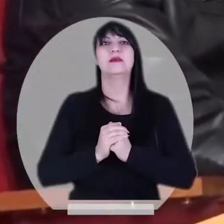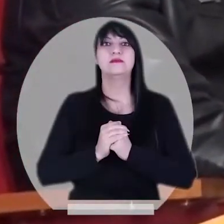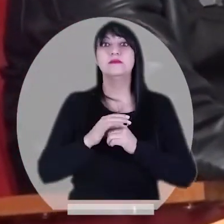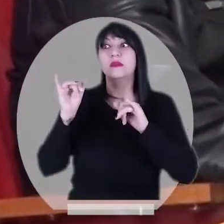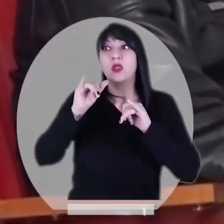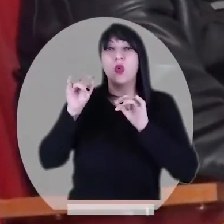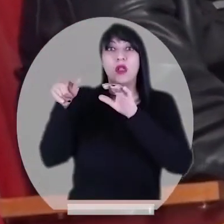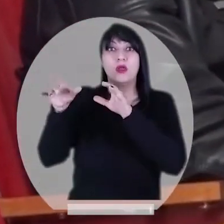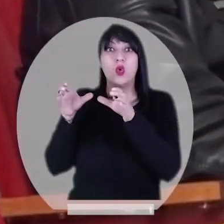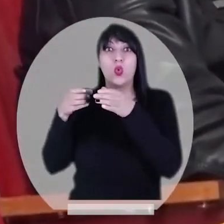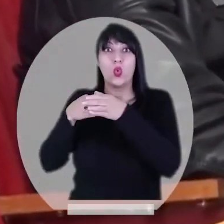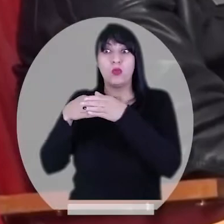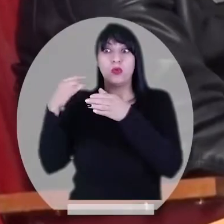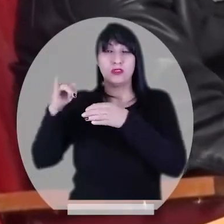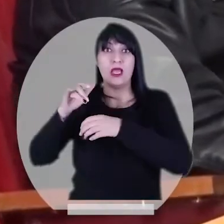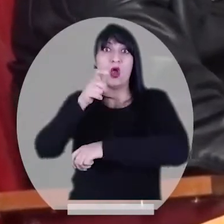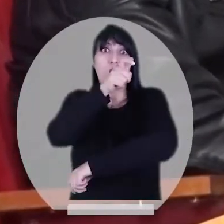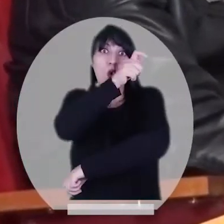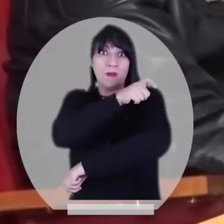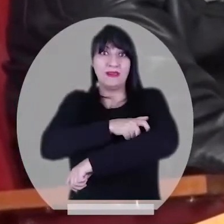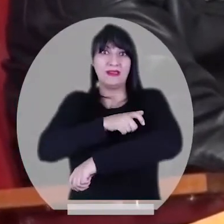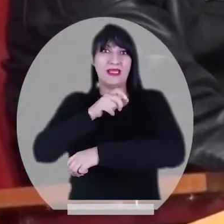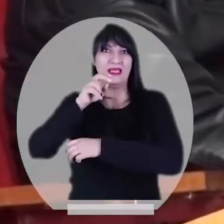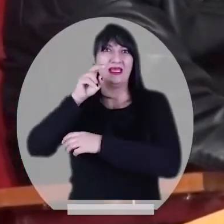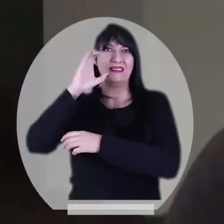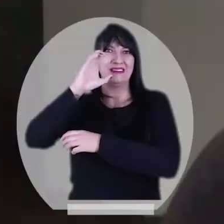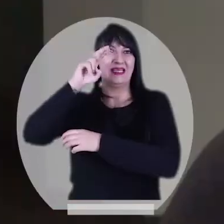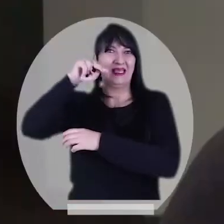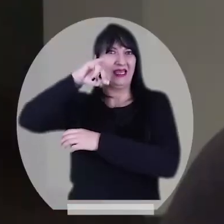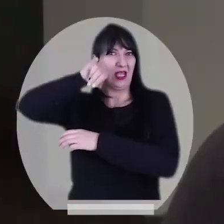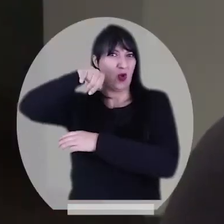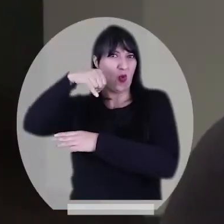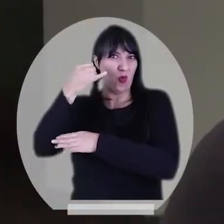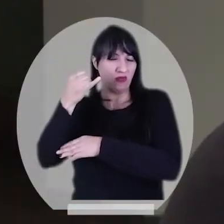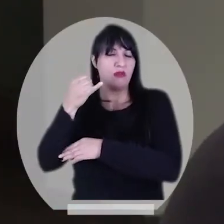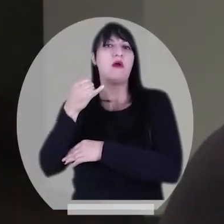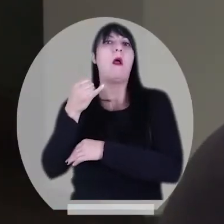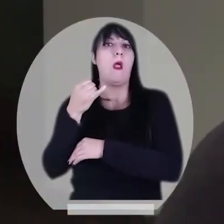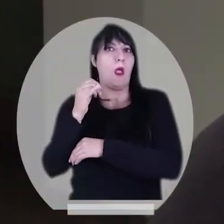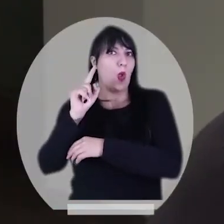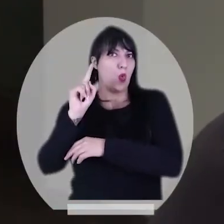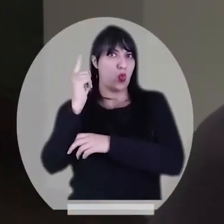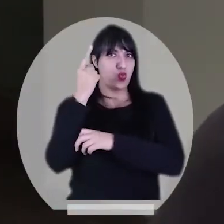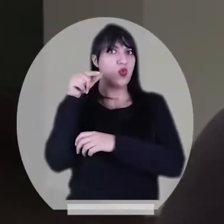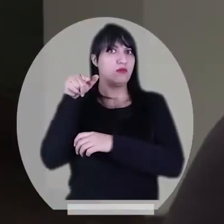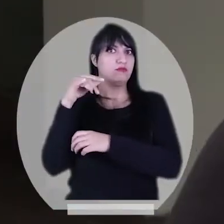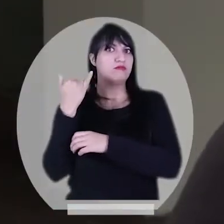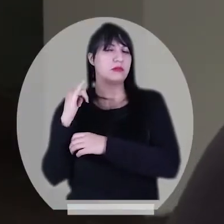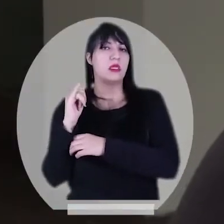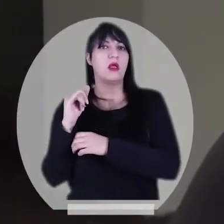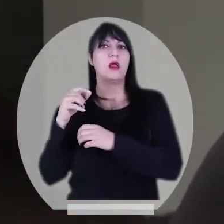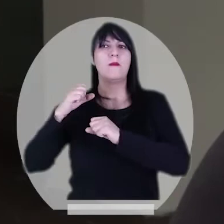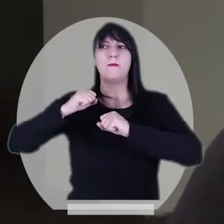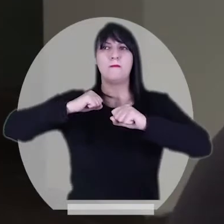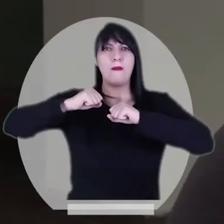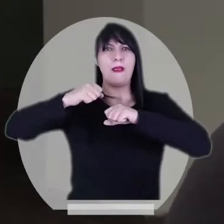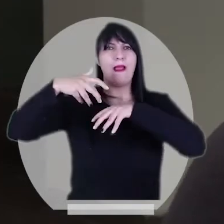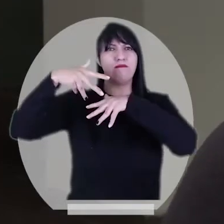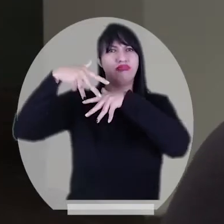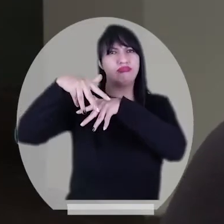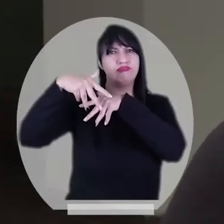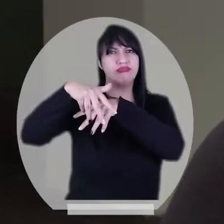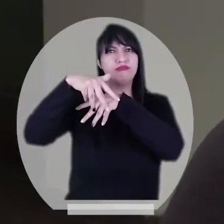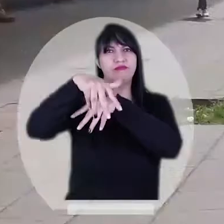comité organizador para las elecciones de CMJ es uno solo, y es que todas las movilizaciones que hemos